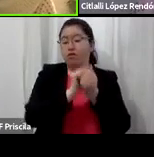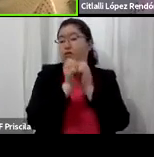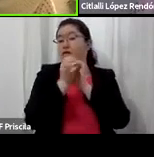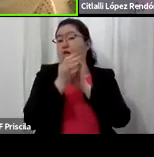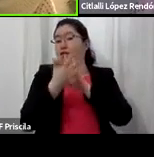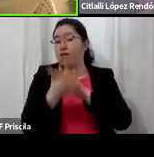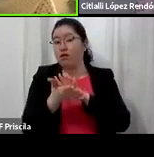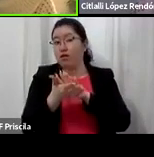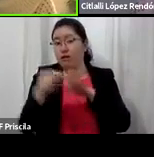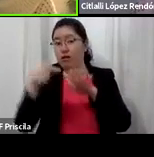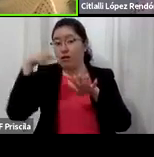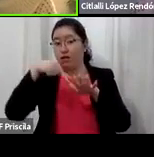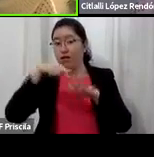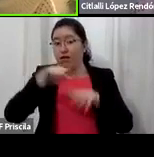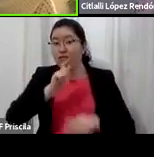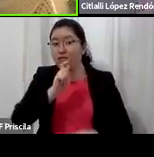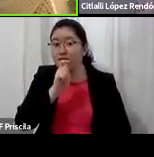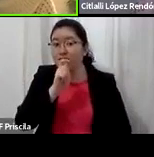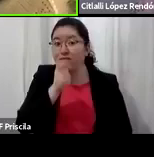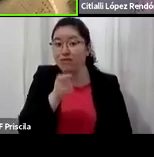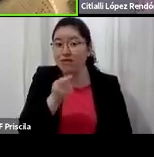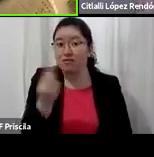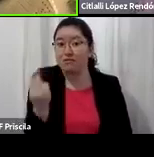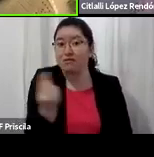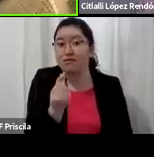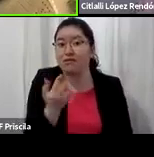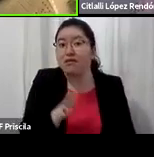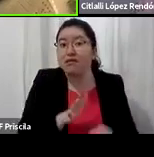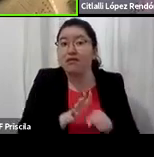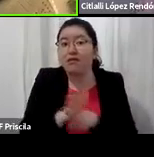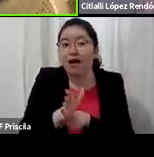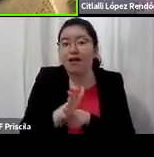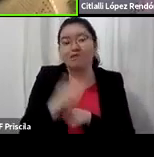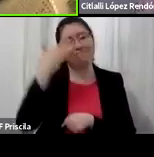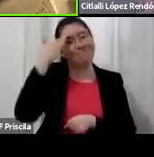muchos esfuerzos. Y hasta ahí le dejo.